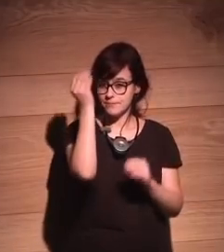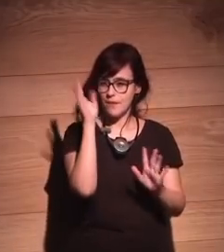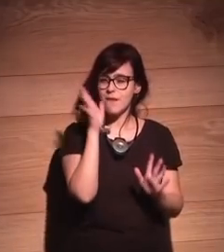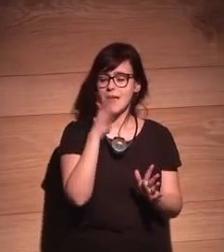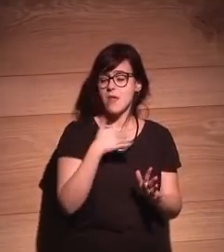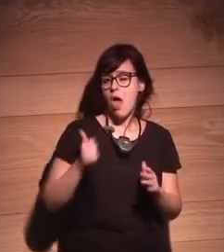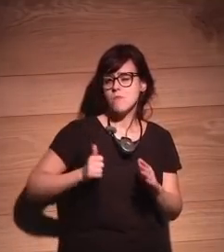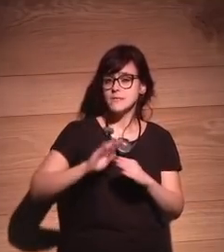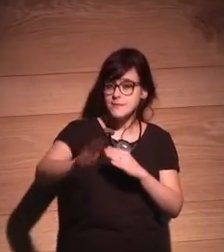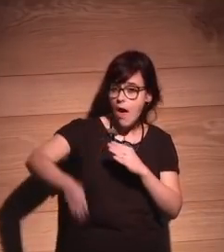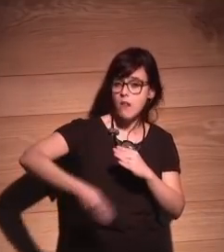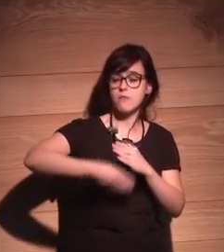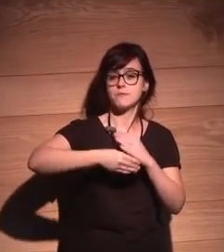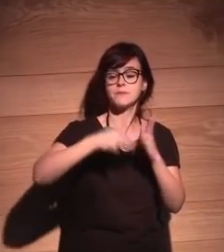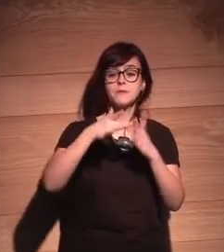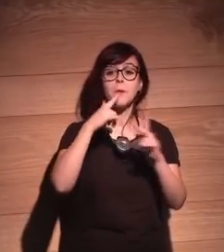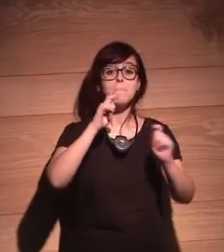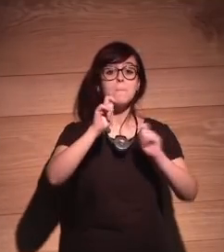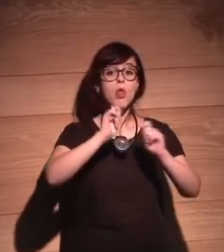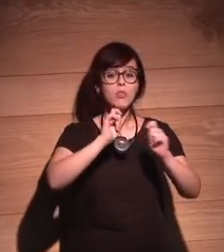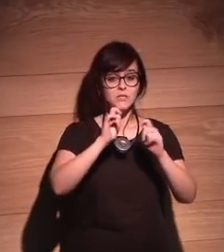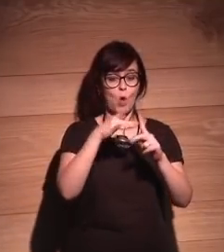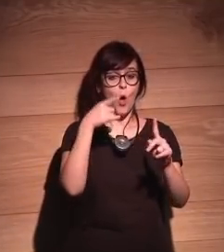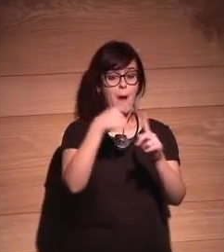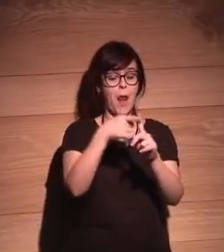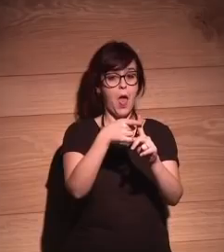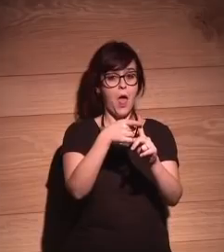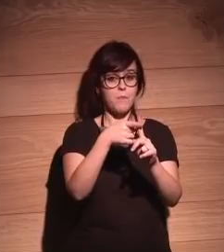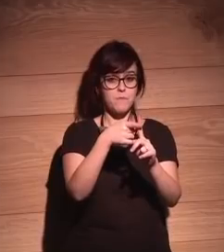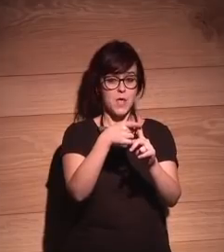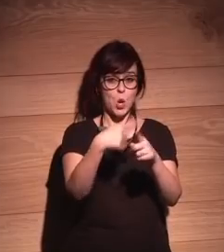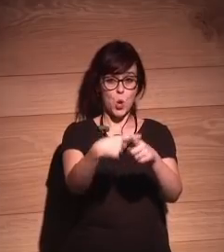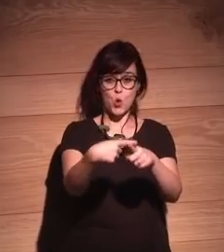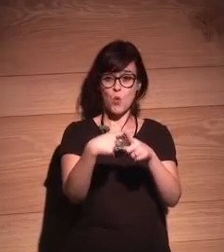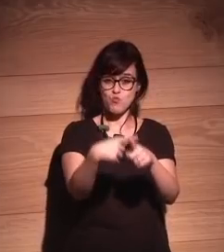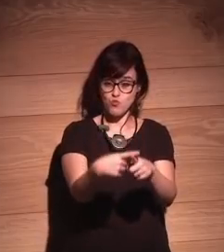sacar a colación, hablando del periodismo por el bien común,